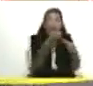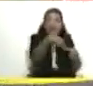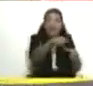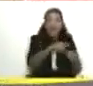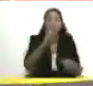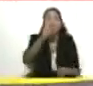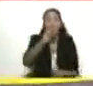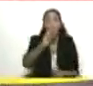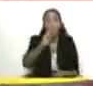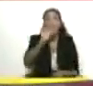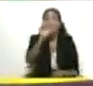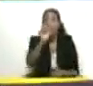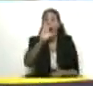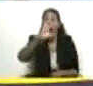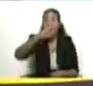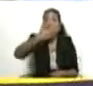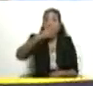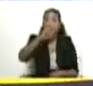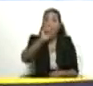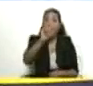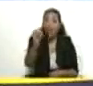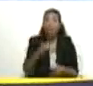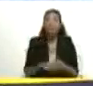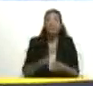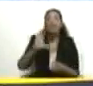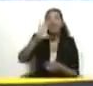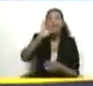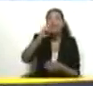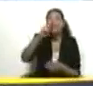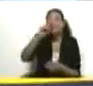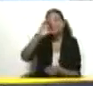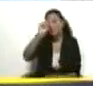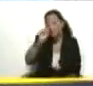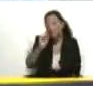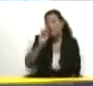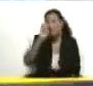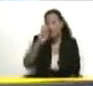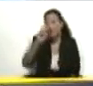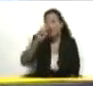Pacheco, La Serenata Guayanesa,